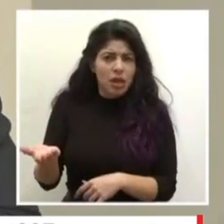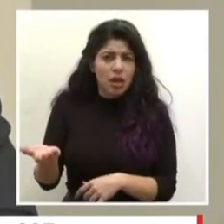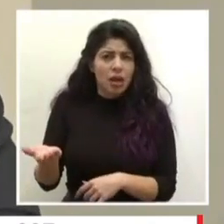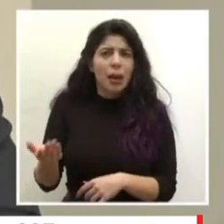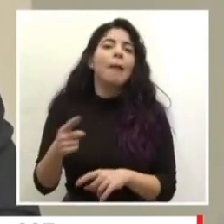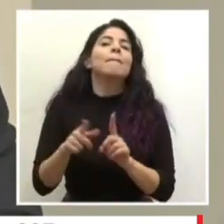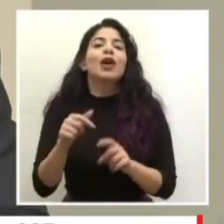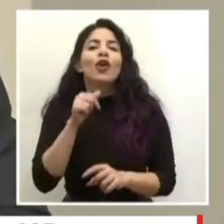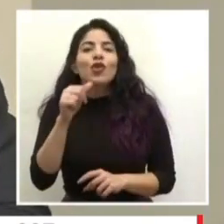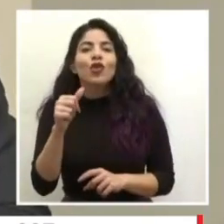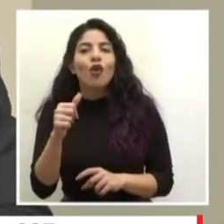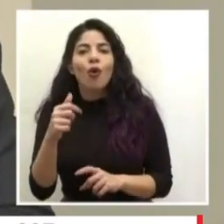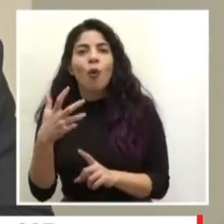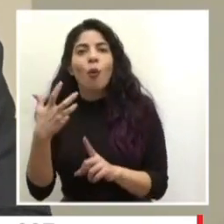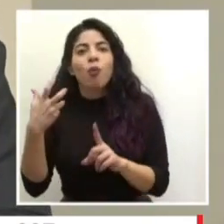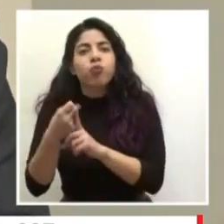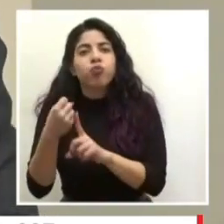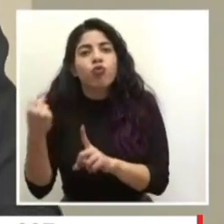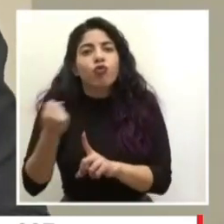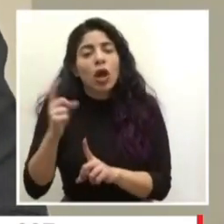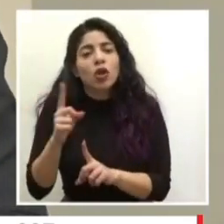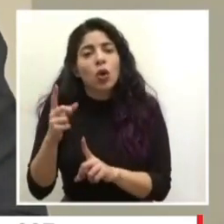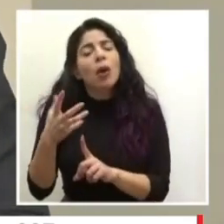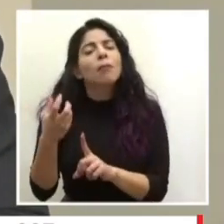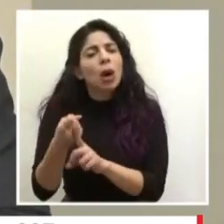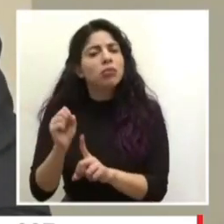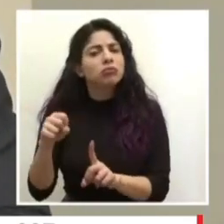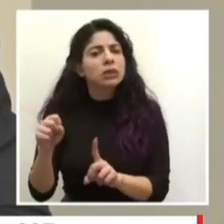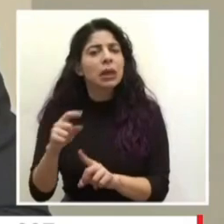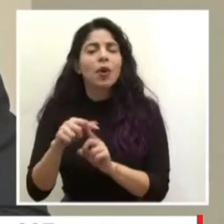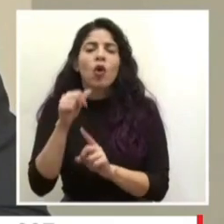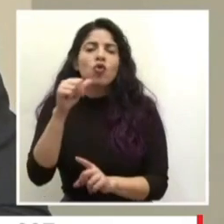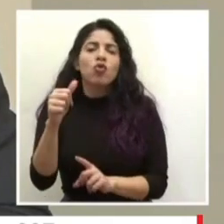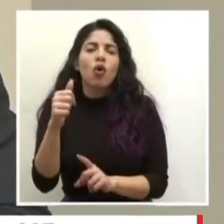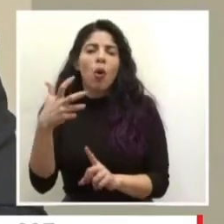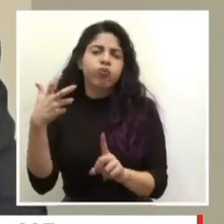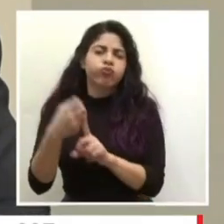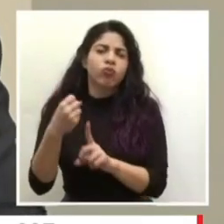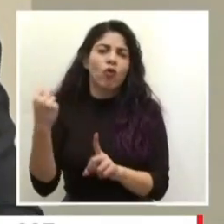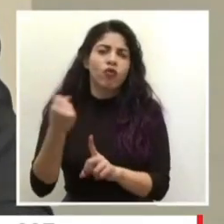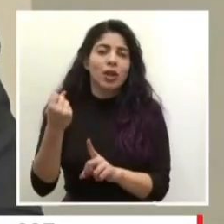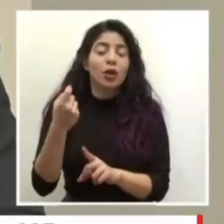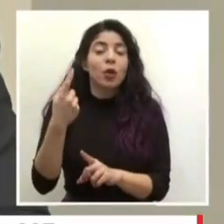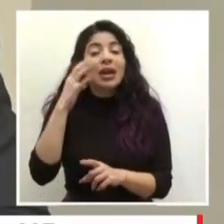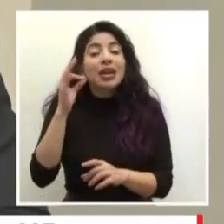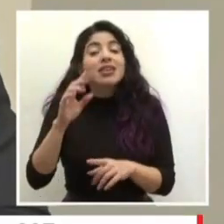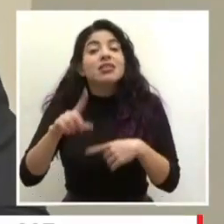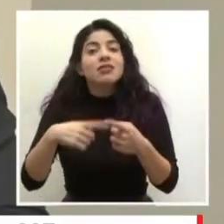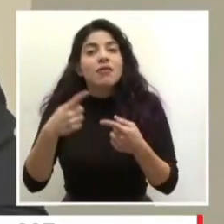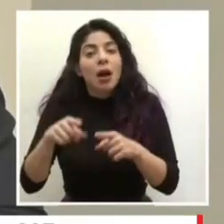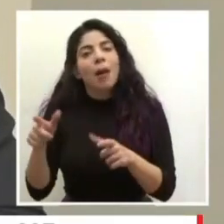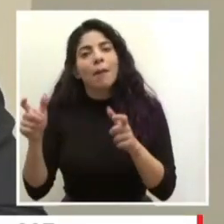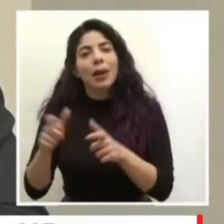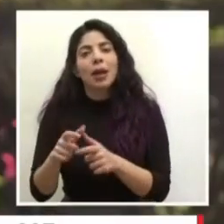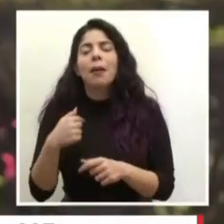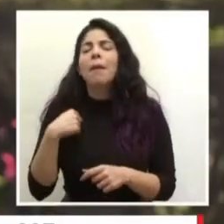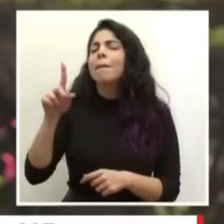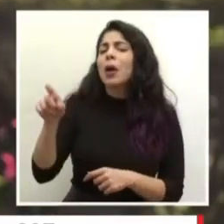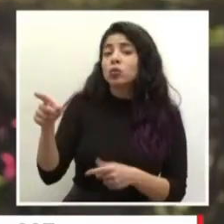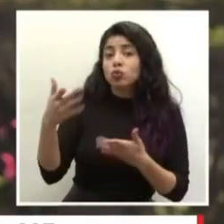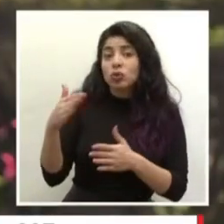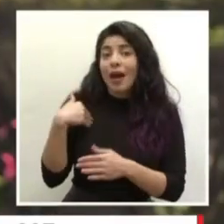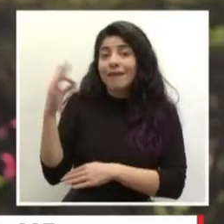pero no es un golpe tan profundo. Es un golpe, sí, pero no es un golpe tan profundo como se pudo haber proyectado. Si le pregunto nada más, ¿ya tienen